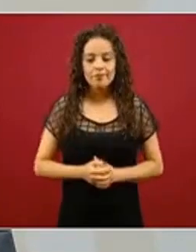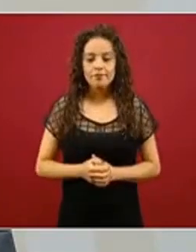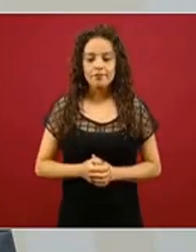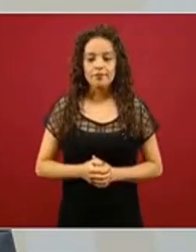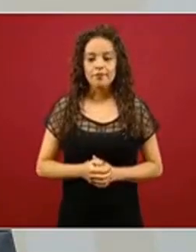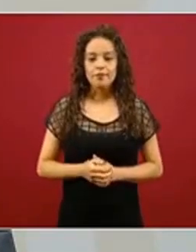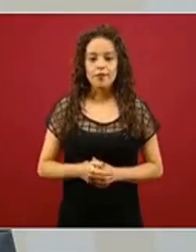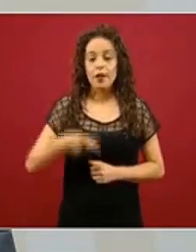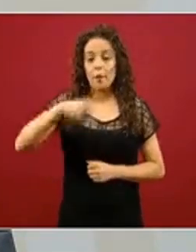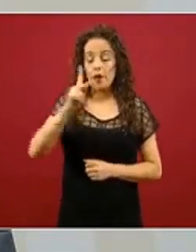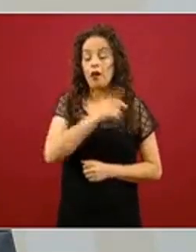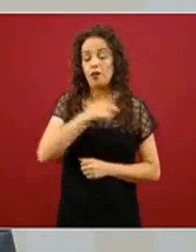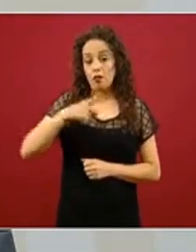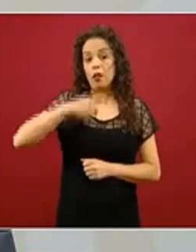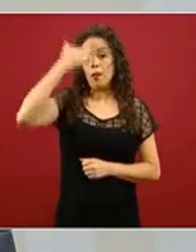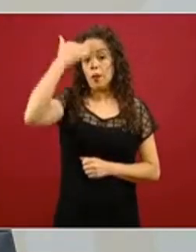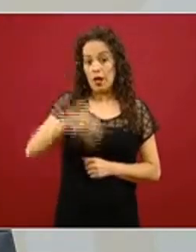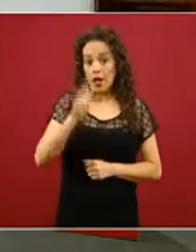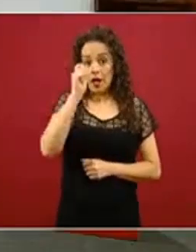la proporción,